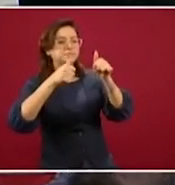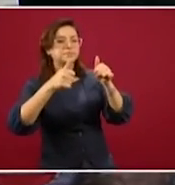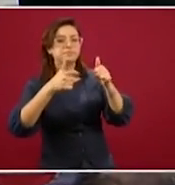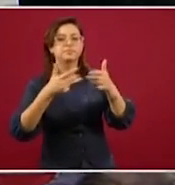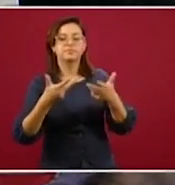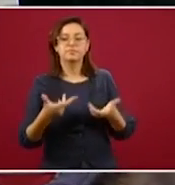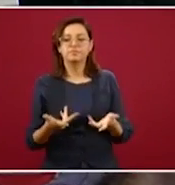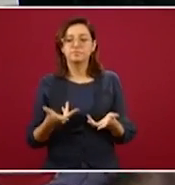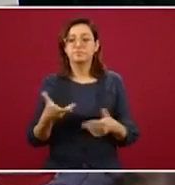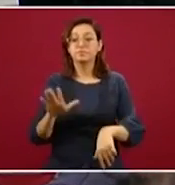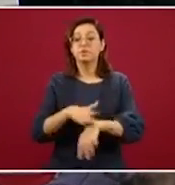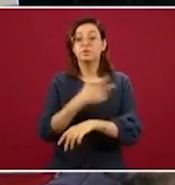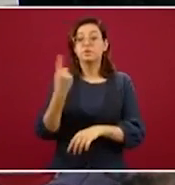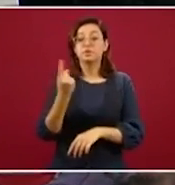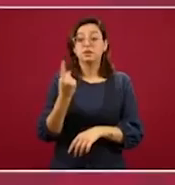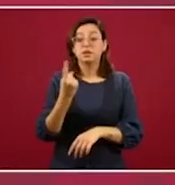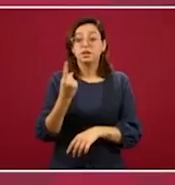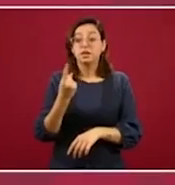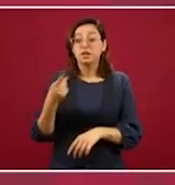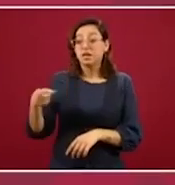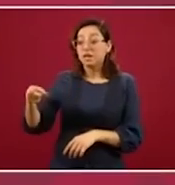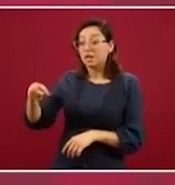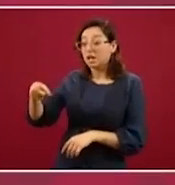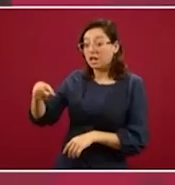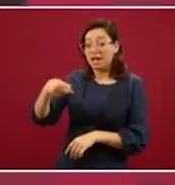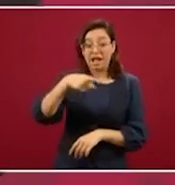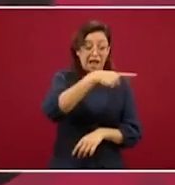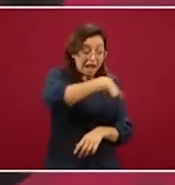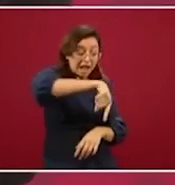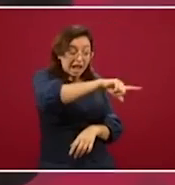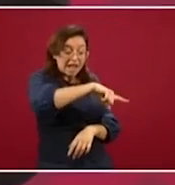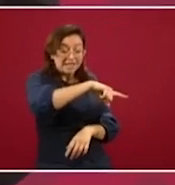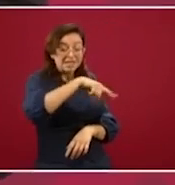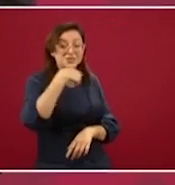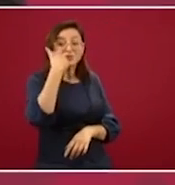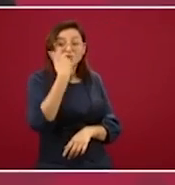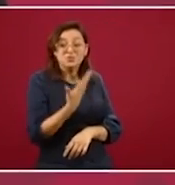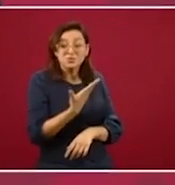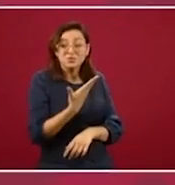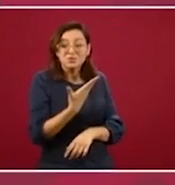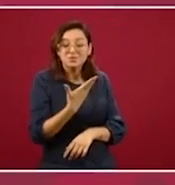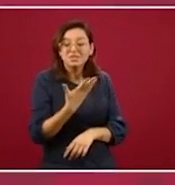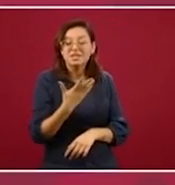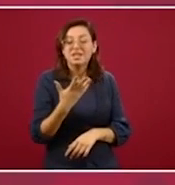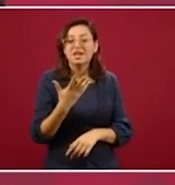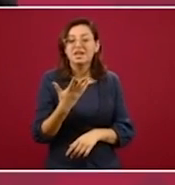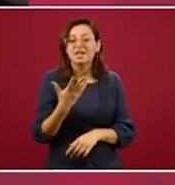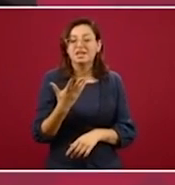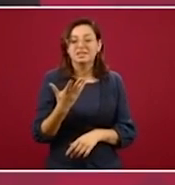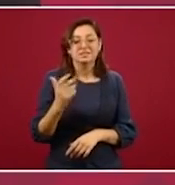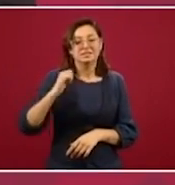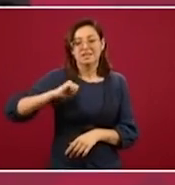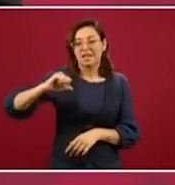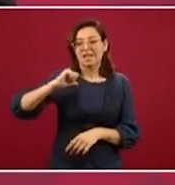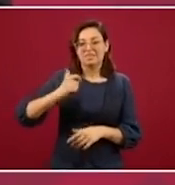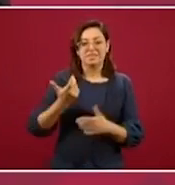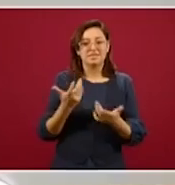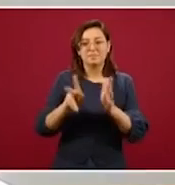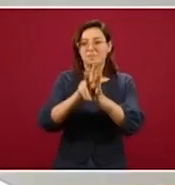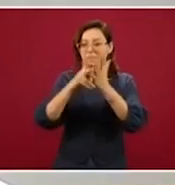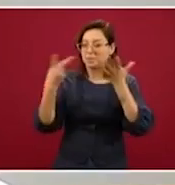Porque ellos quisieran que las columnas, como era antes,